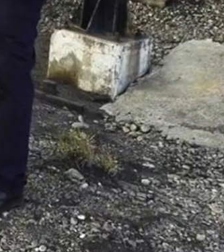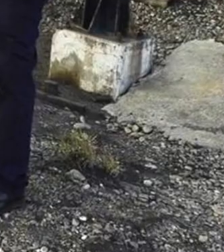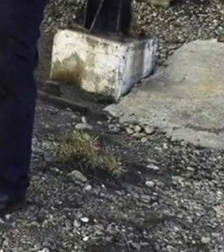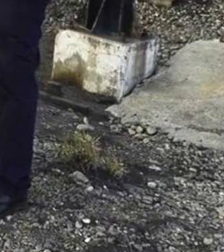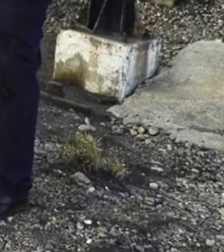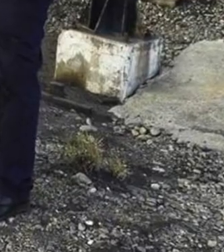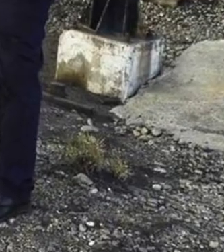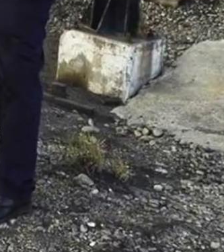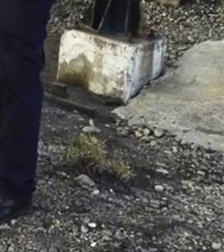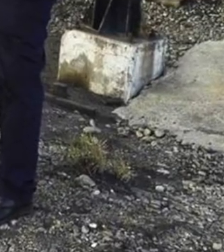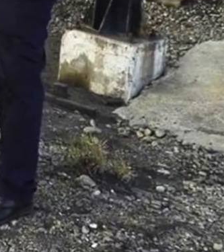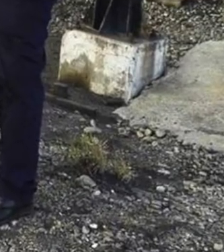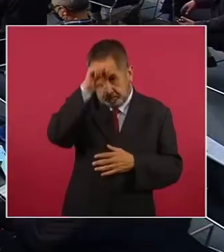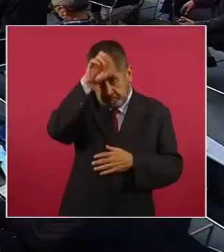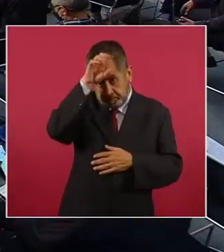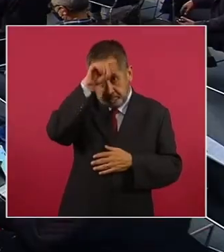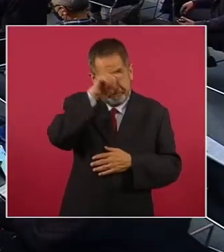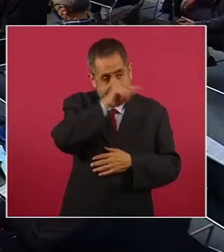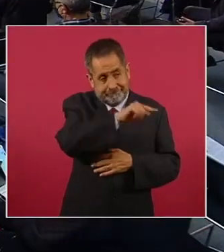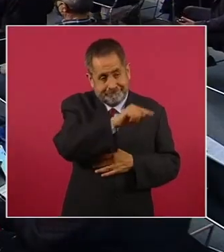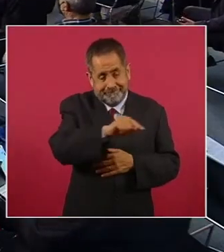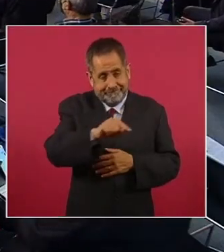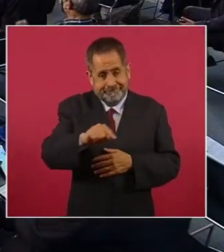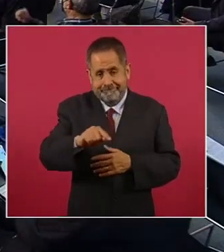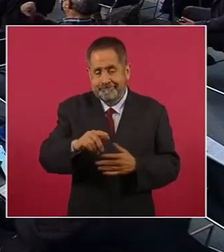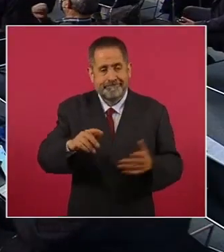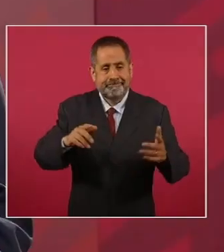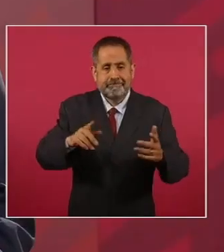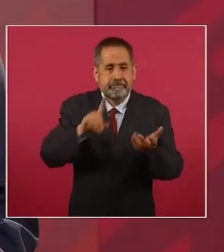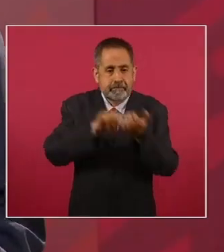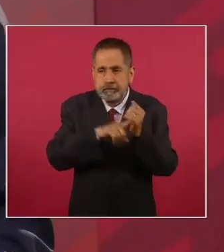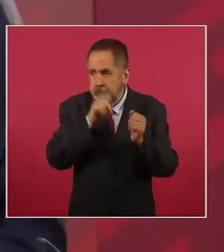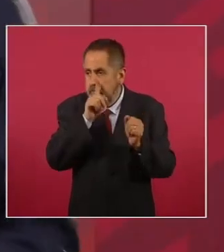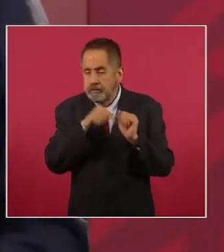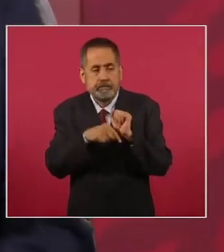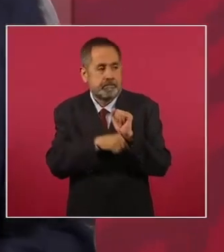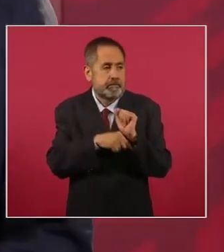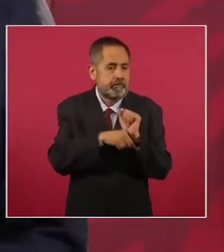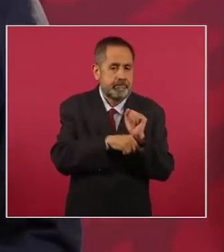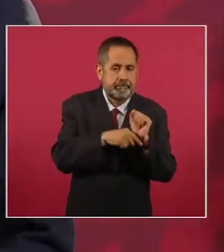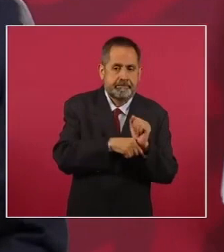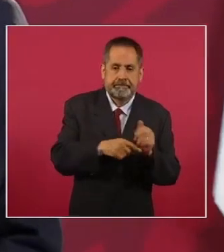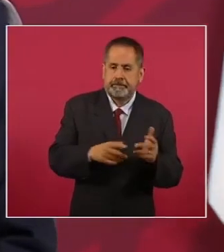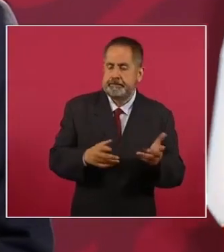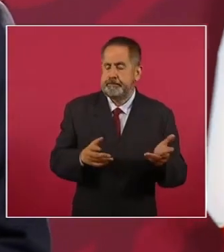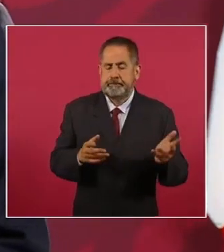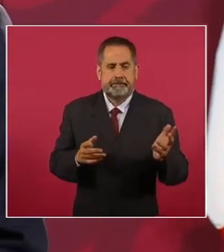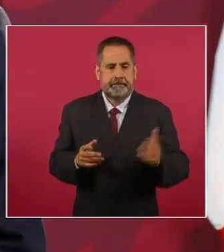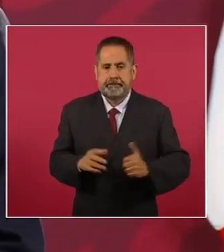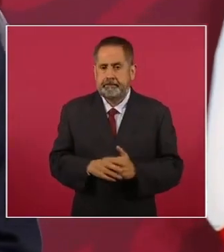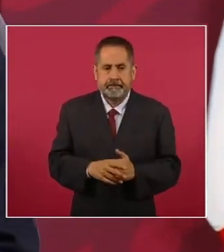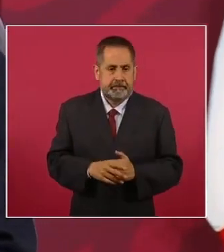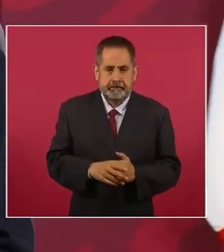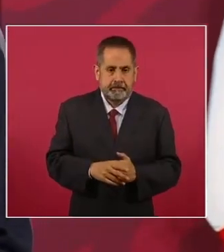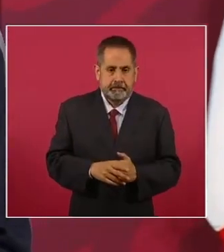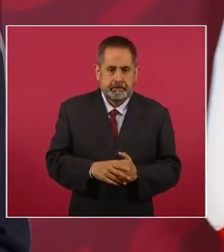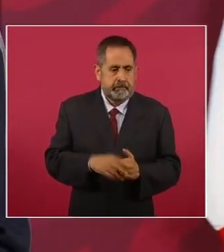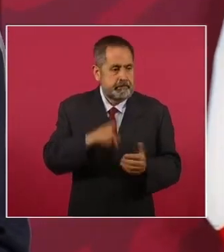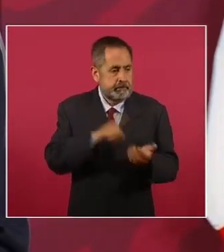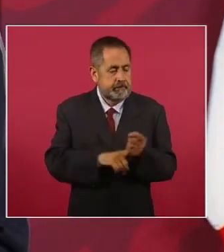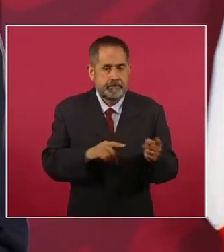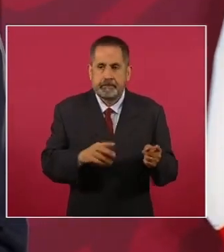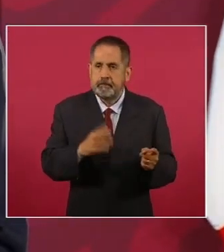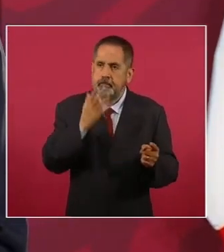los familiares de las víctimas. El presidente aprovechó al final para reiterar que durante su administración no se ha